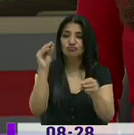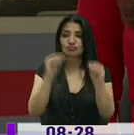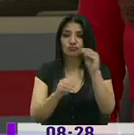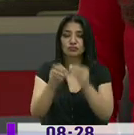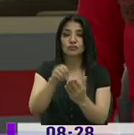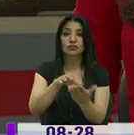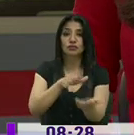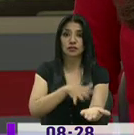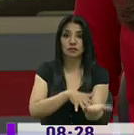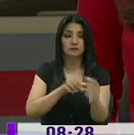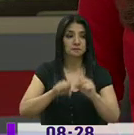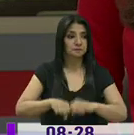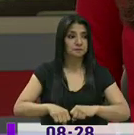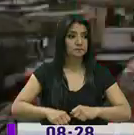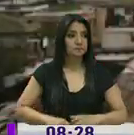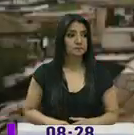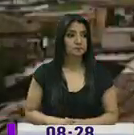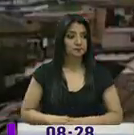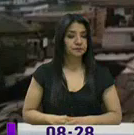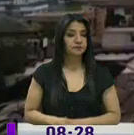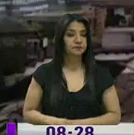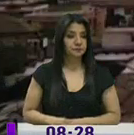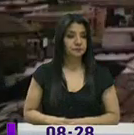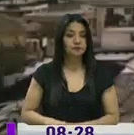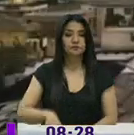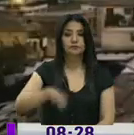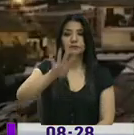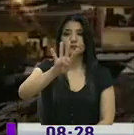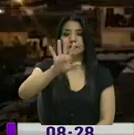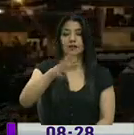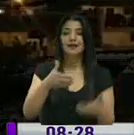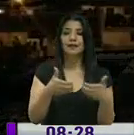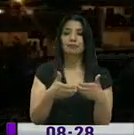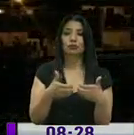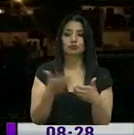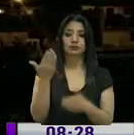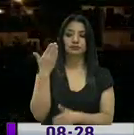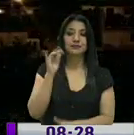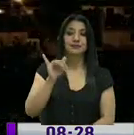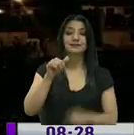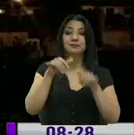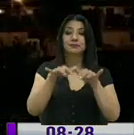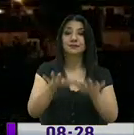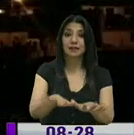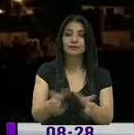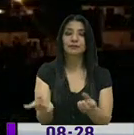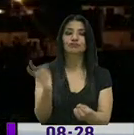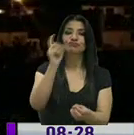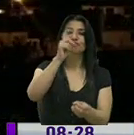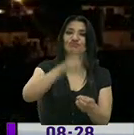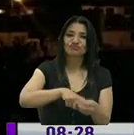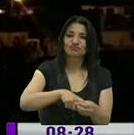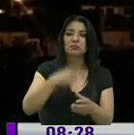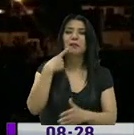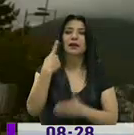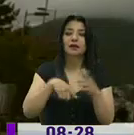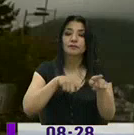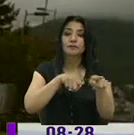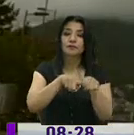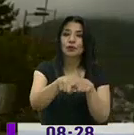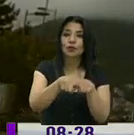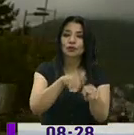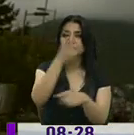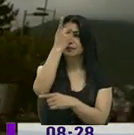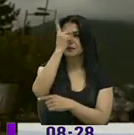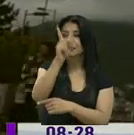proyectos fueron 45 equipos que hasta el pasado 6 de septiembre se inscribieron para el concurso que decidirá